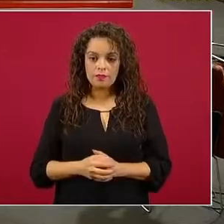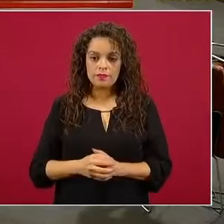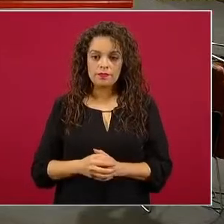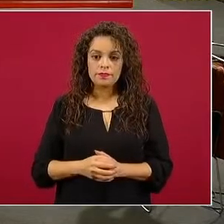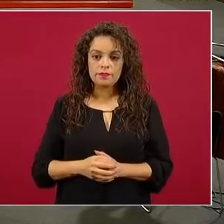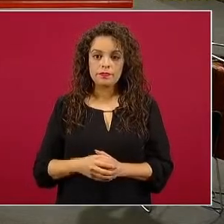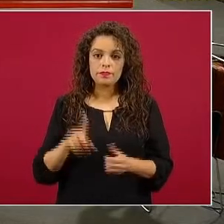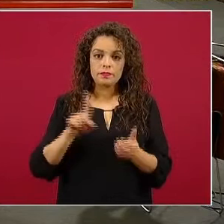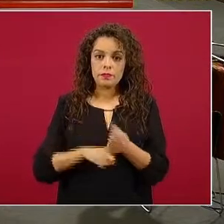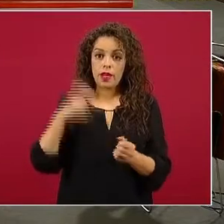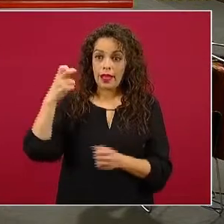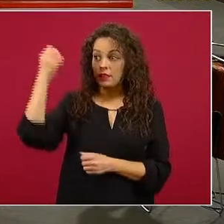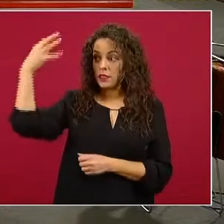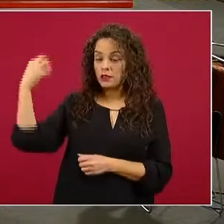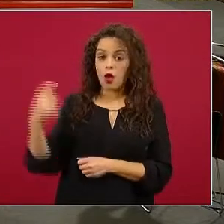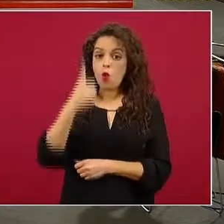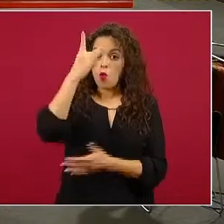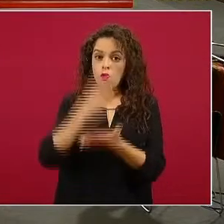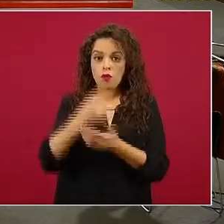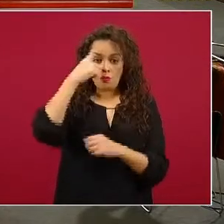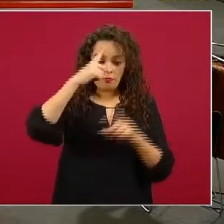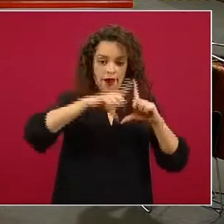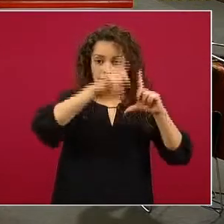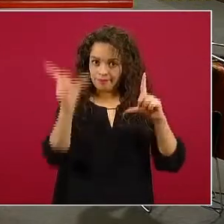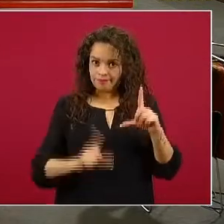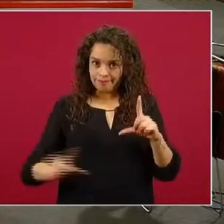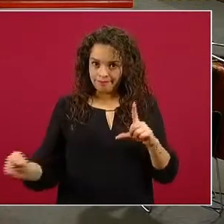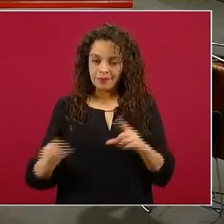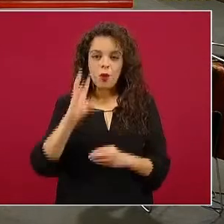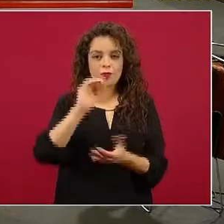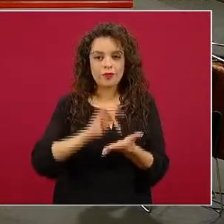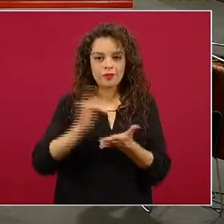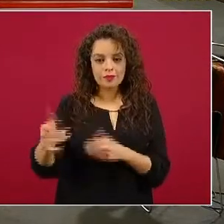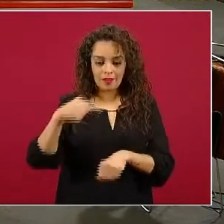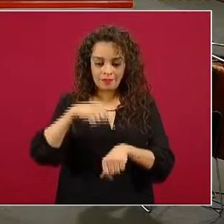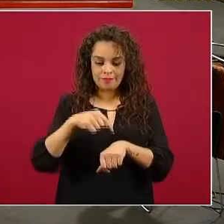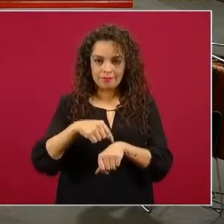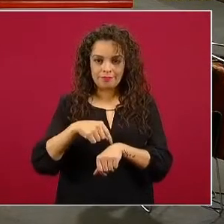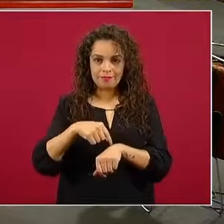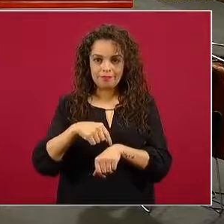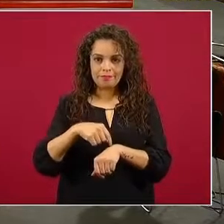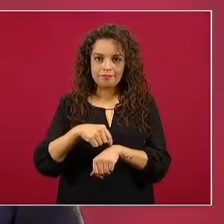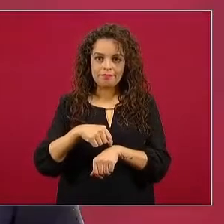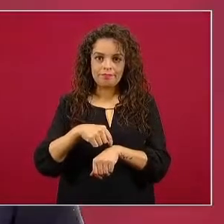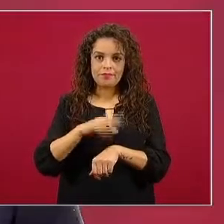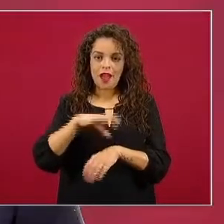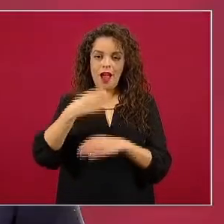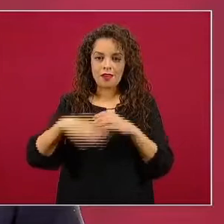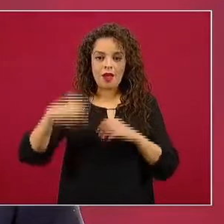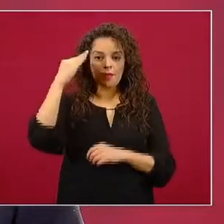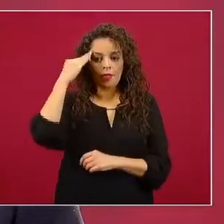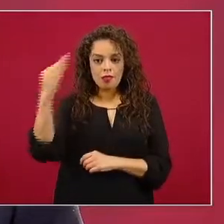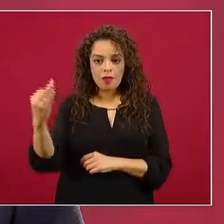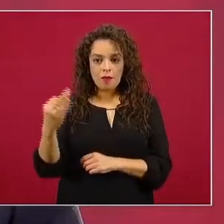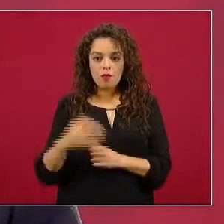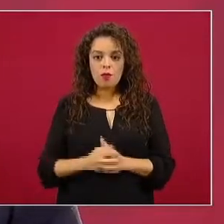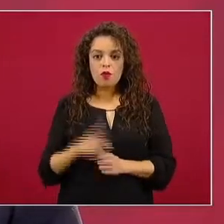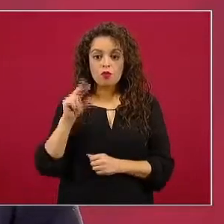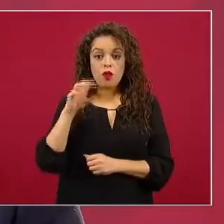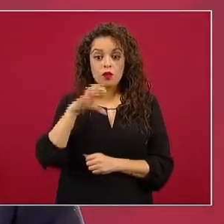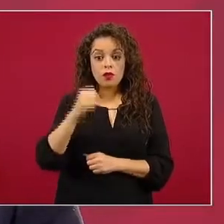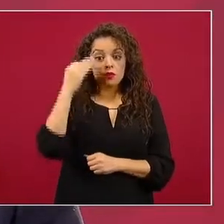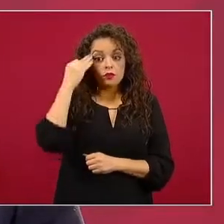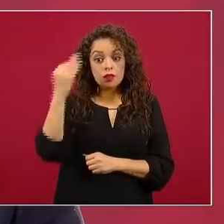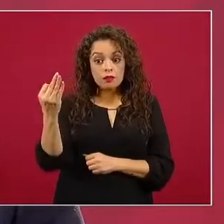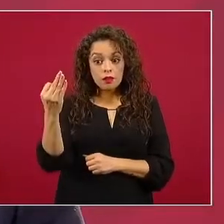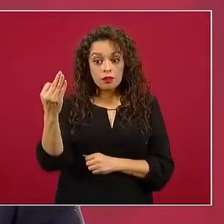nación. Muchas gracias. Aquí terminamos, un minuto antes, ya no daría tiempo de responder la última pregunta, o si alguien quiere hacerla